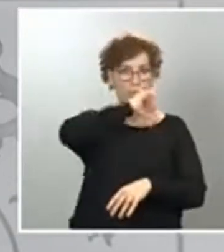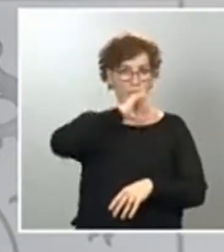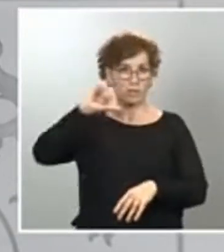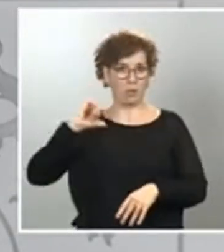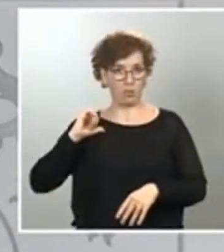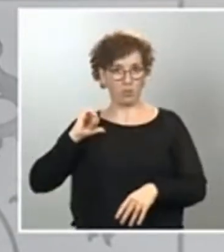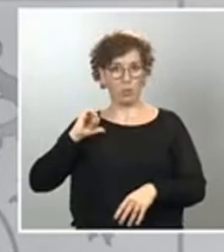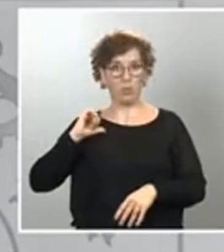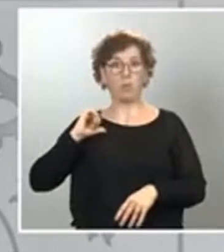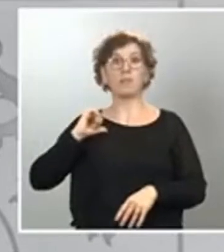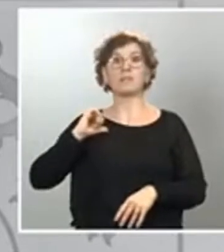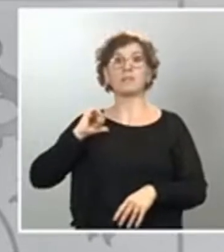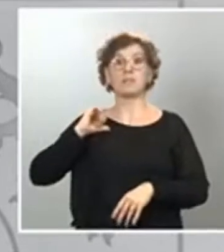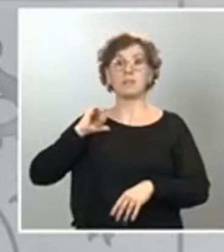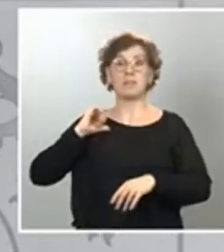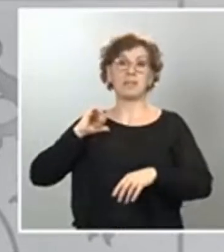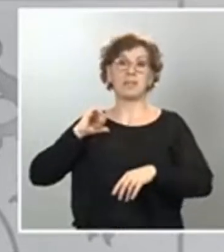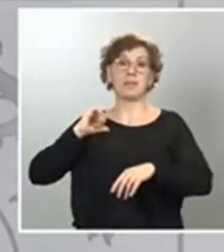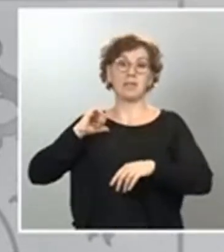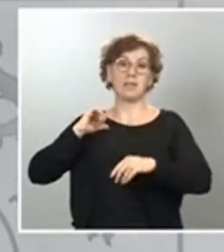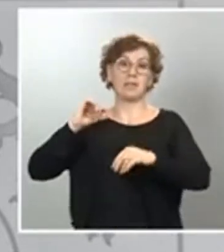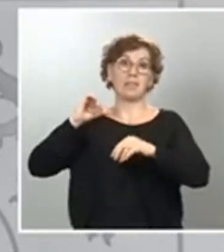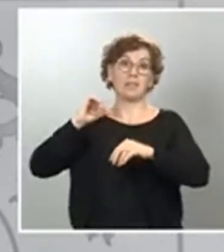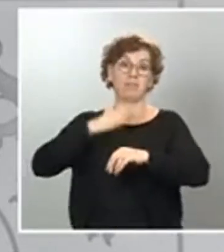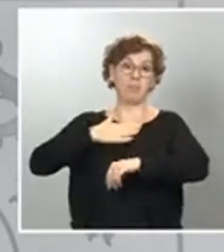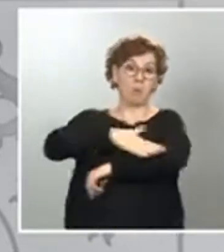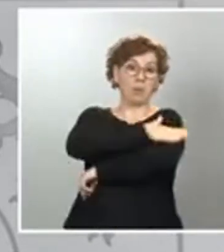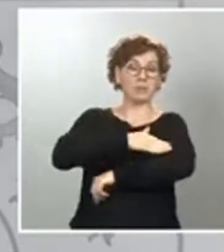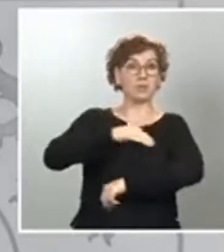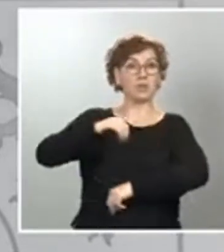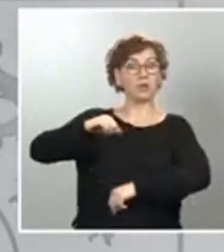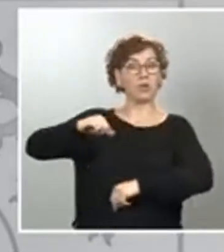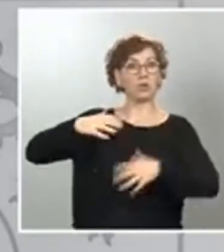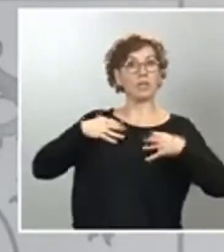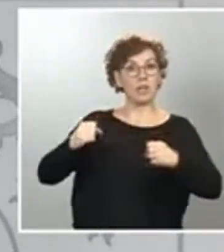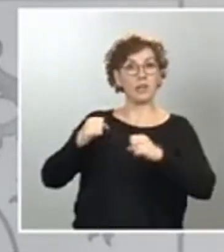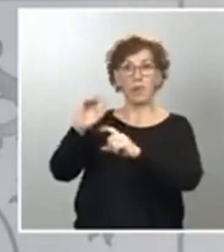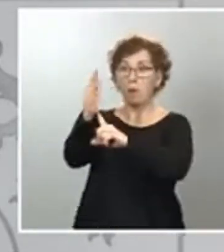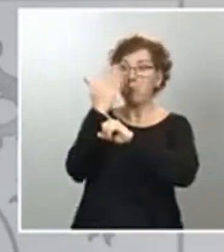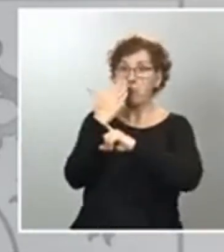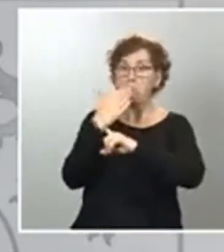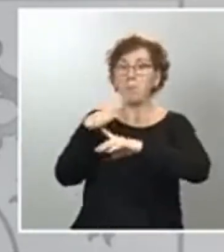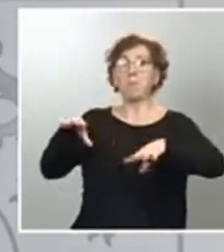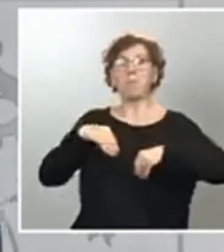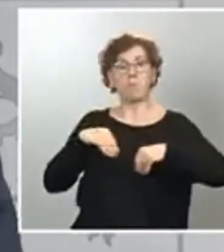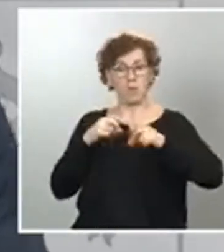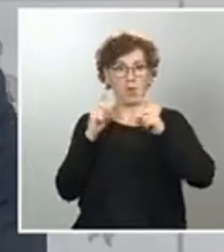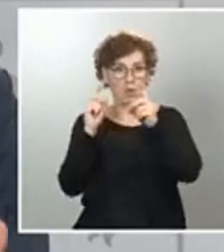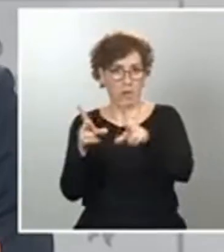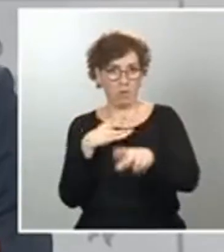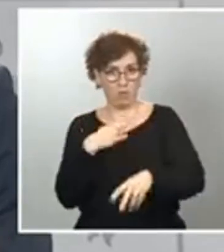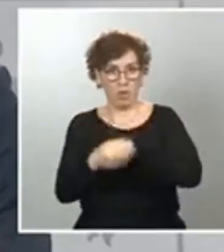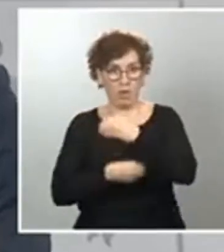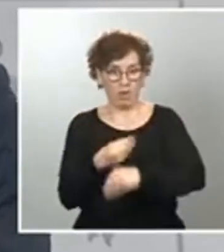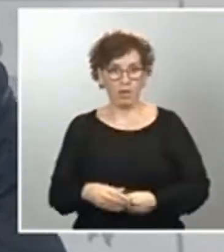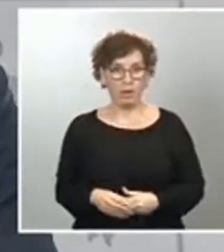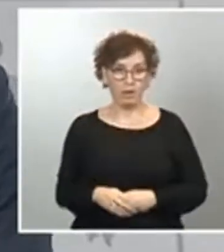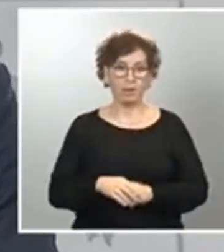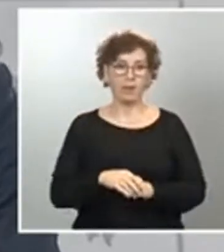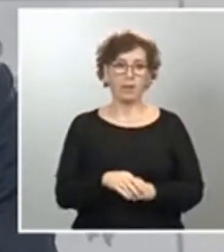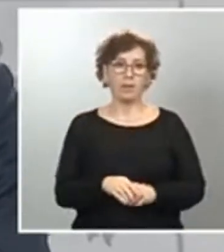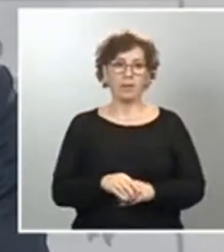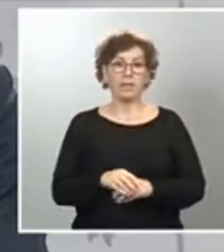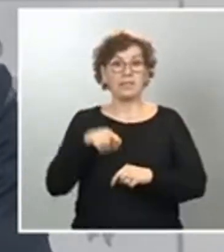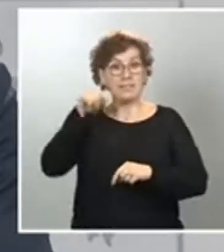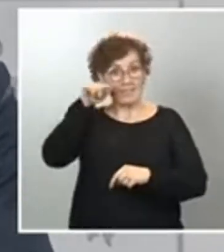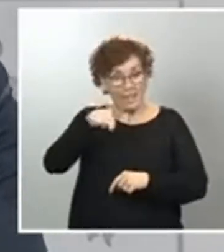por parte de la autoridad delegada, en este caso del Ministerio de Sanidad. Y en esta unidad territorial será donde se producirá cada